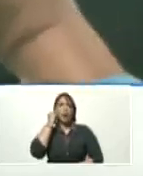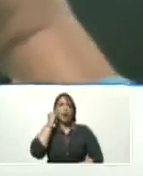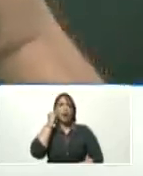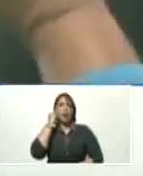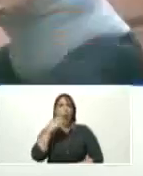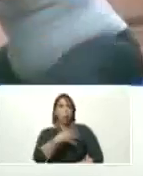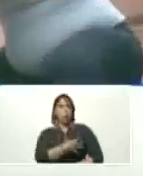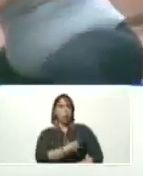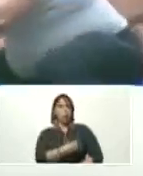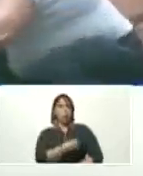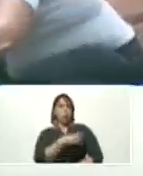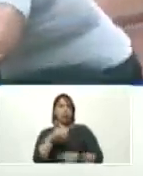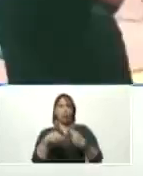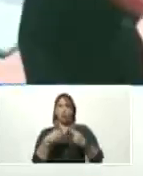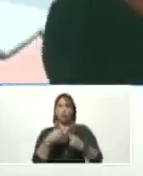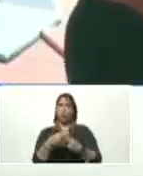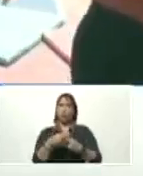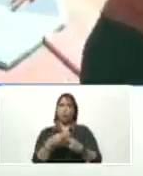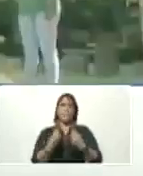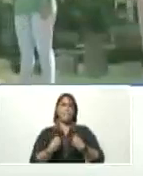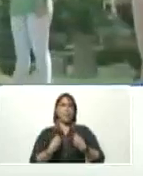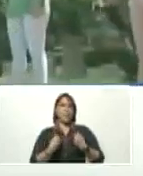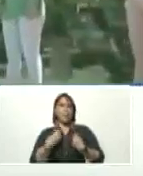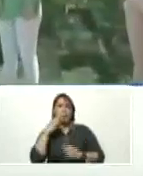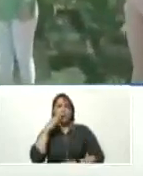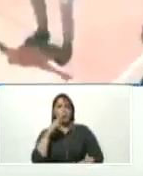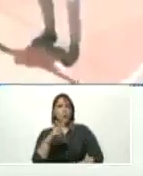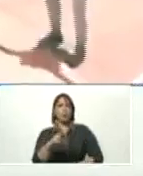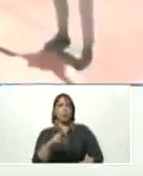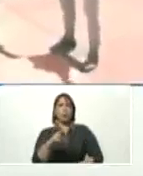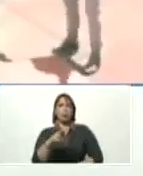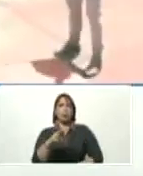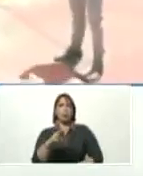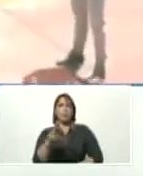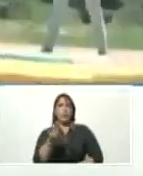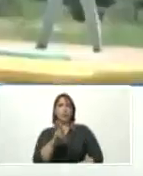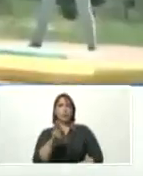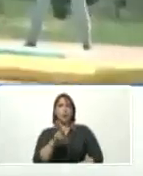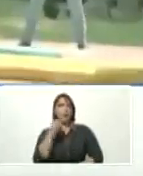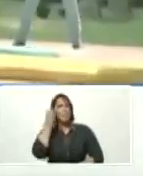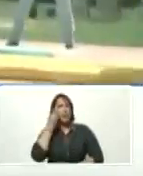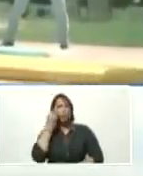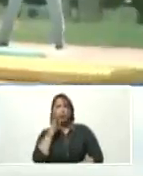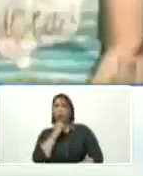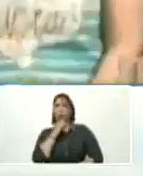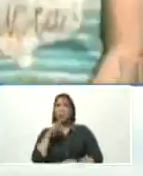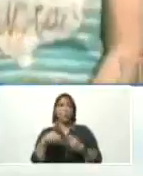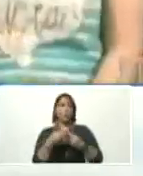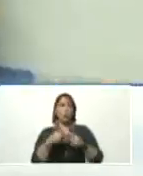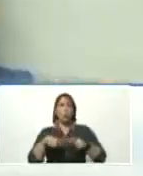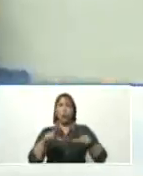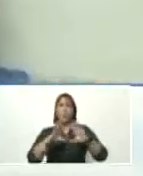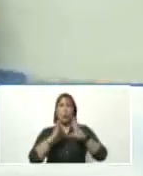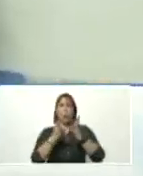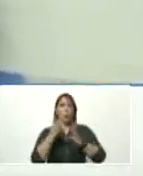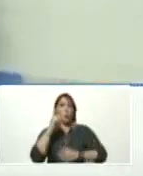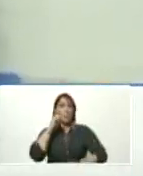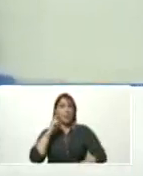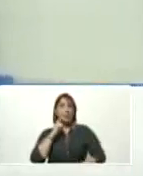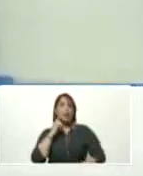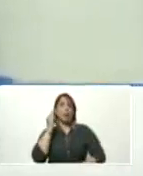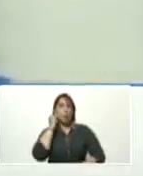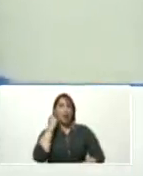lactancia materna que jamás existió en Venezuela y que creo no existe en ningún lugar del mundo. La mujer embarazada